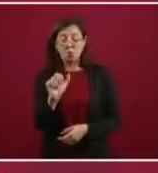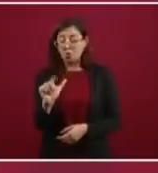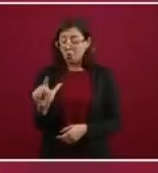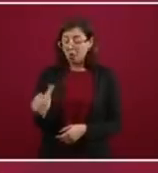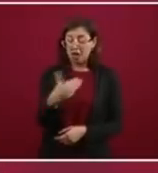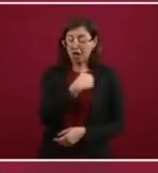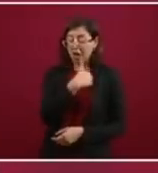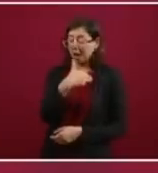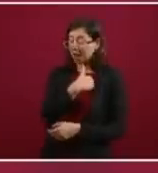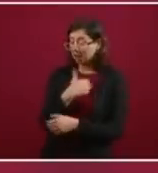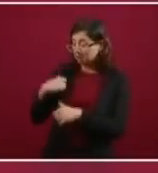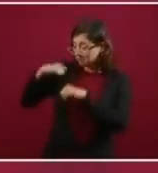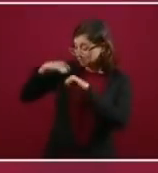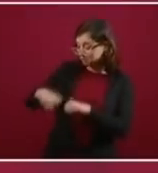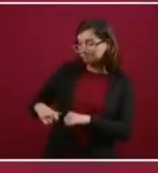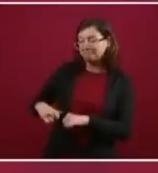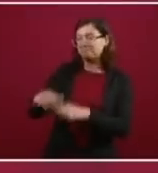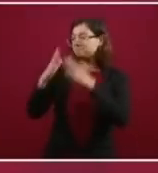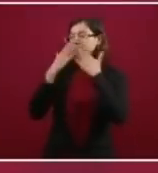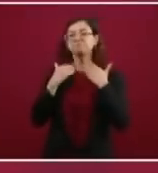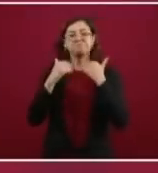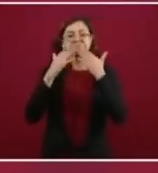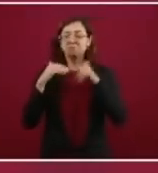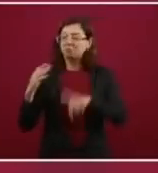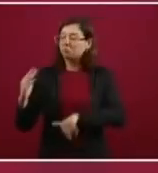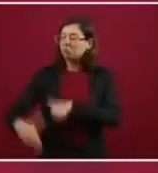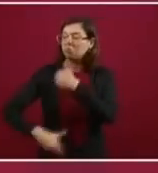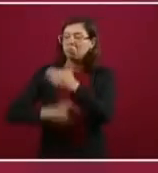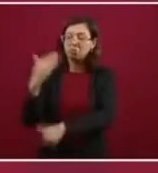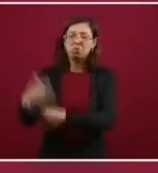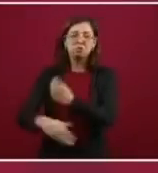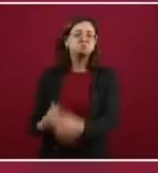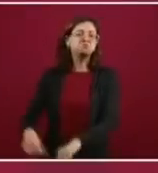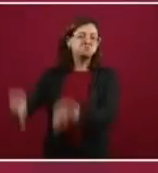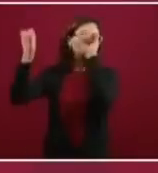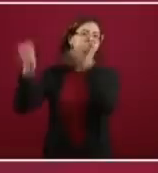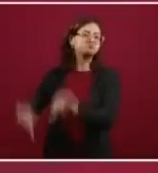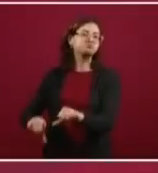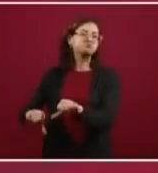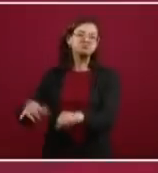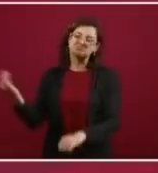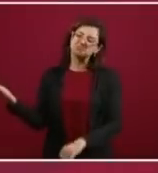estaban condenados a fracasar.